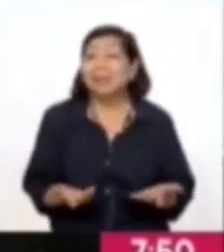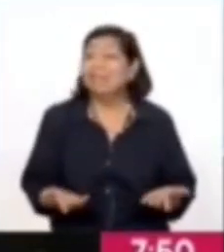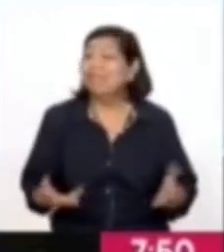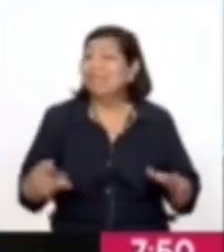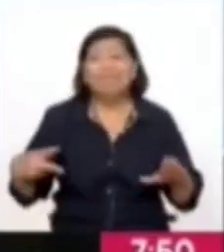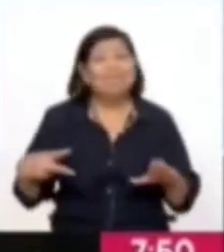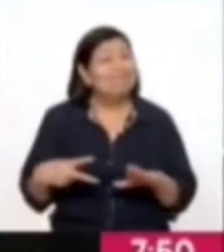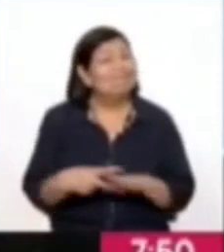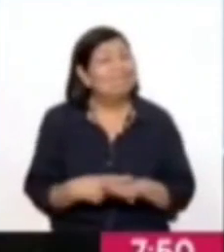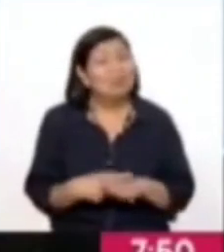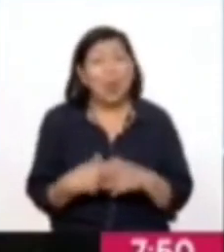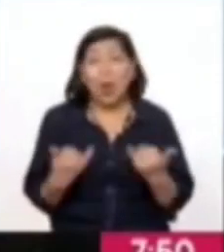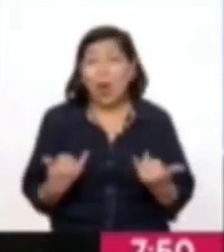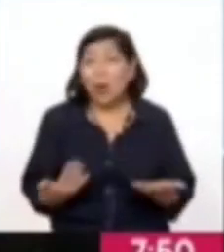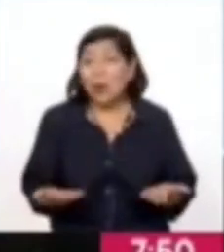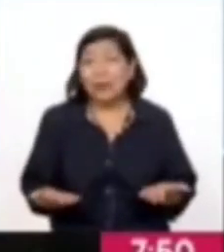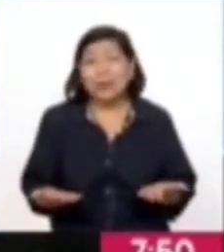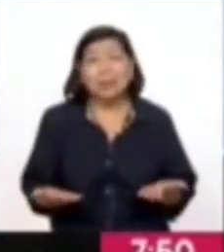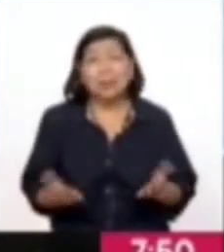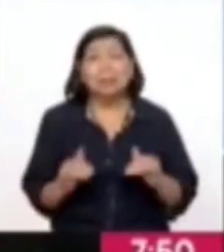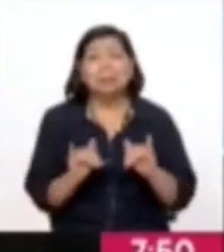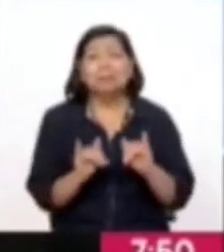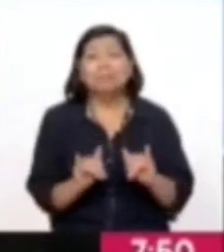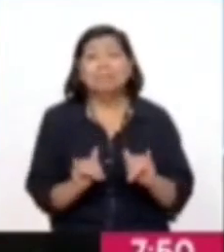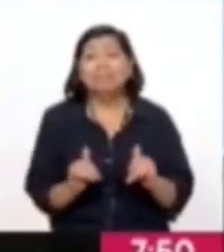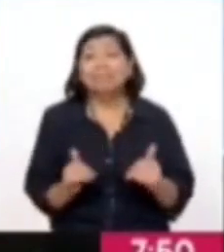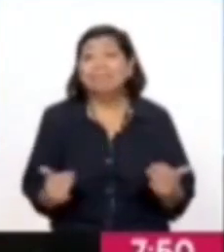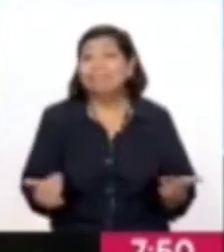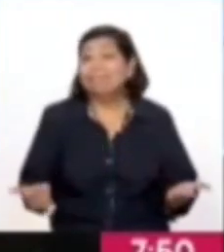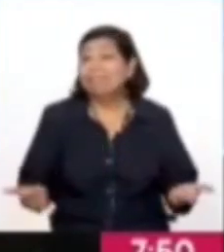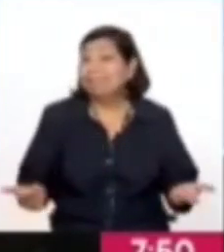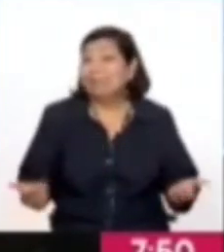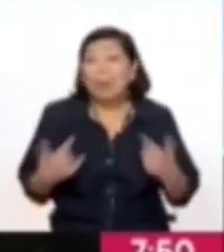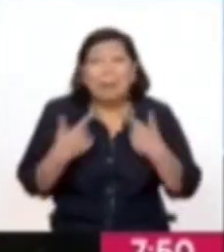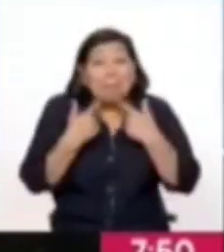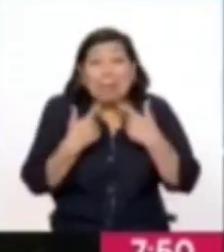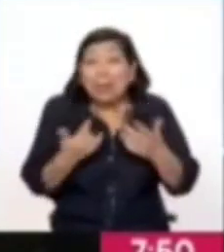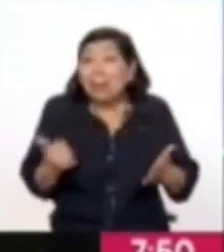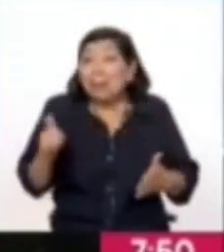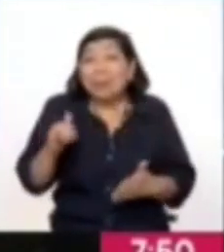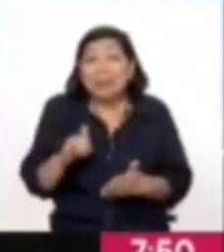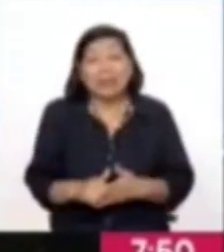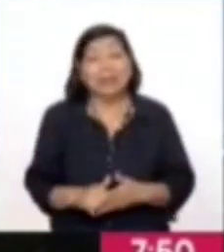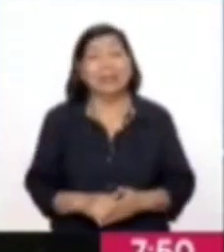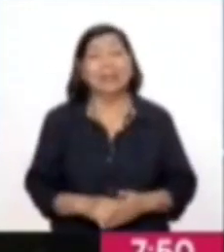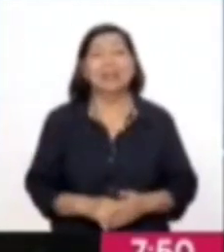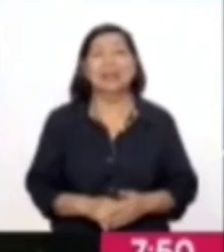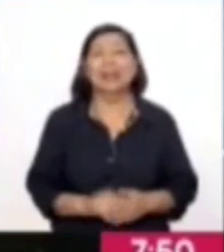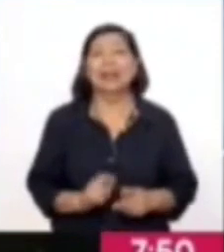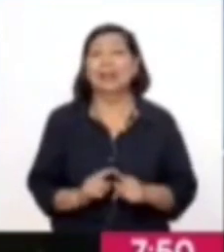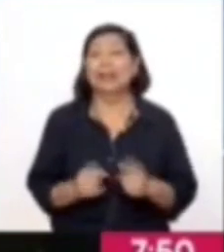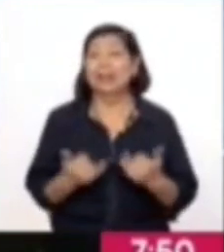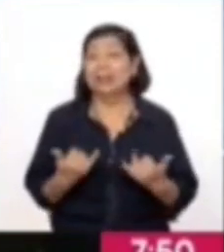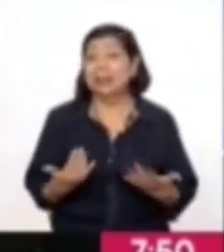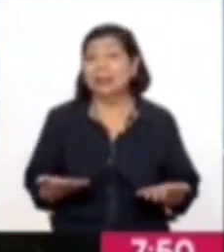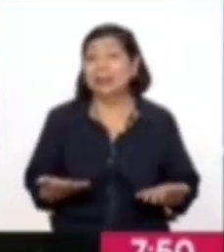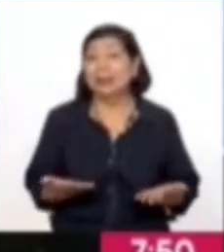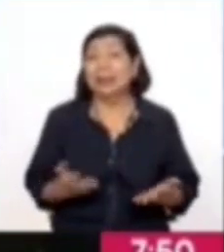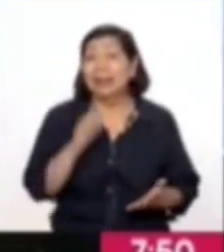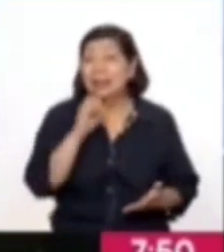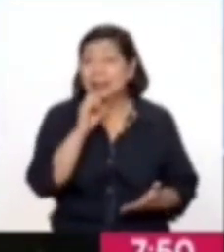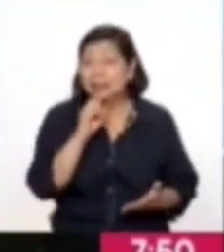lamentablemente se cerró. Y ahora tenemos un elefante blanco ahí, Tal ¿no? Que cual, tal cual. eso sí es terrible, Yo lo pues este. menciono y aunque claro, obviamente